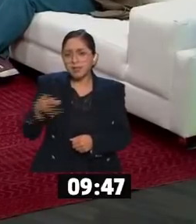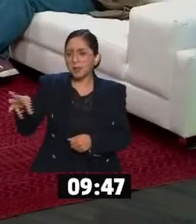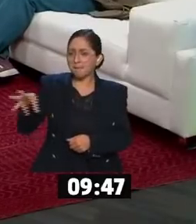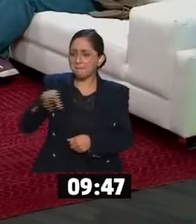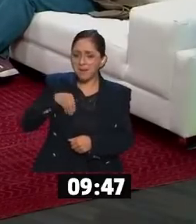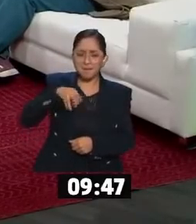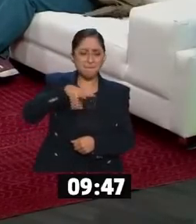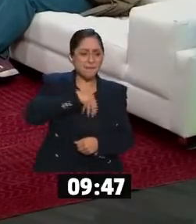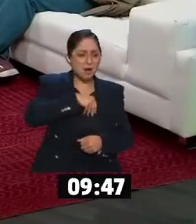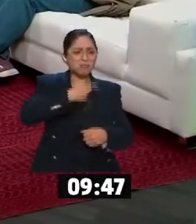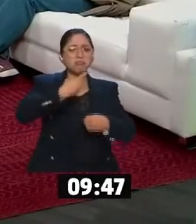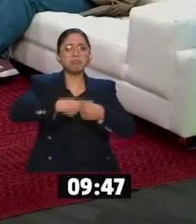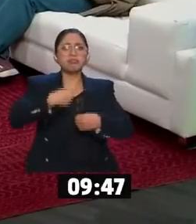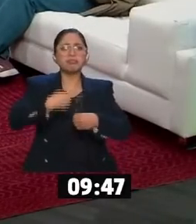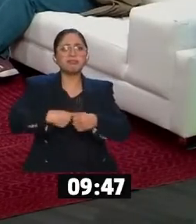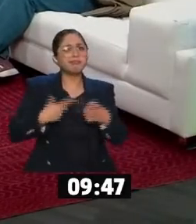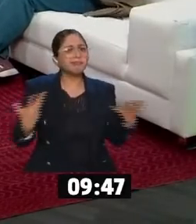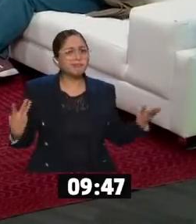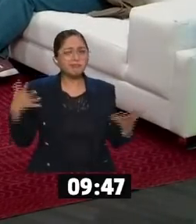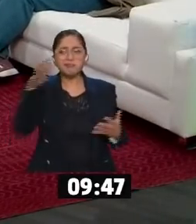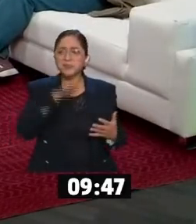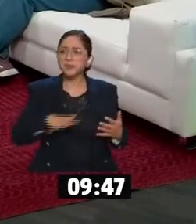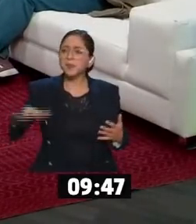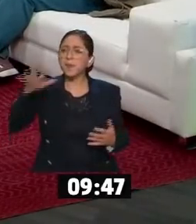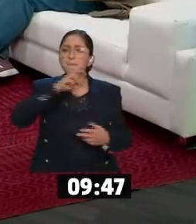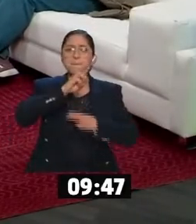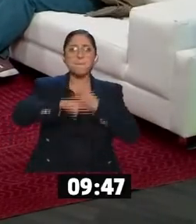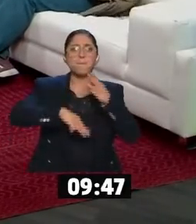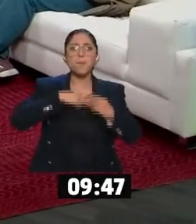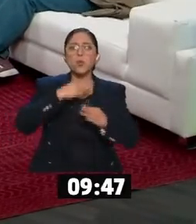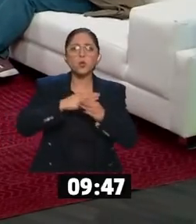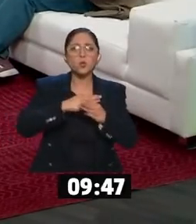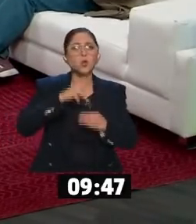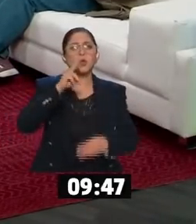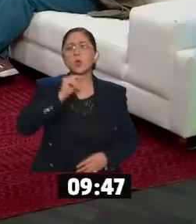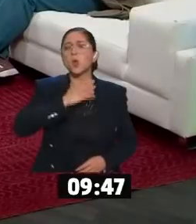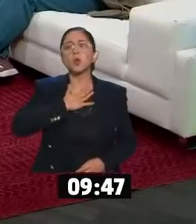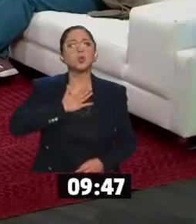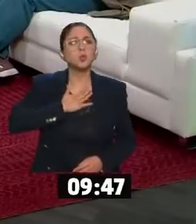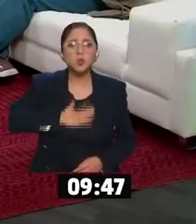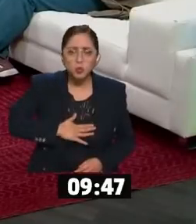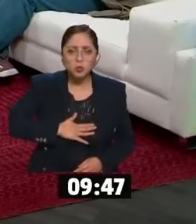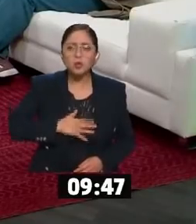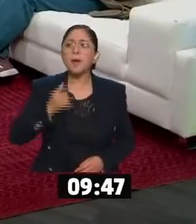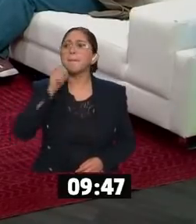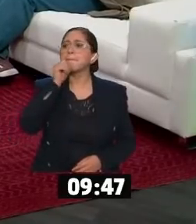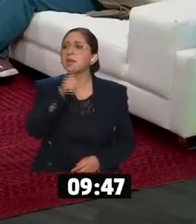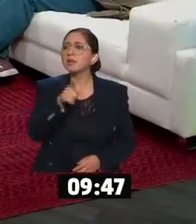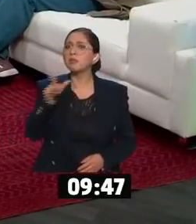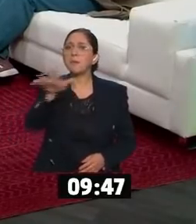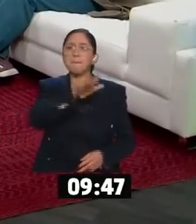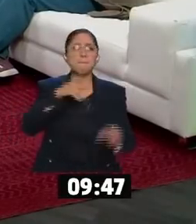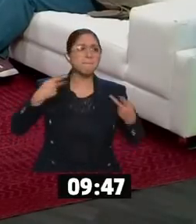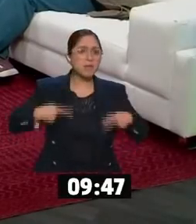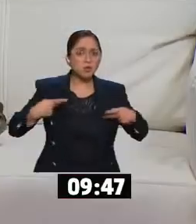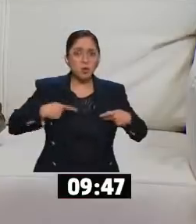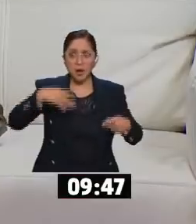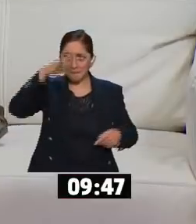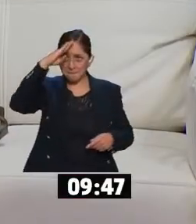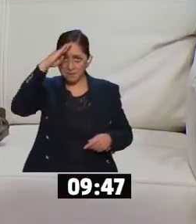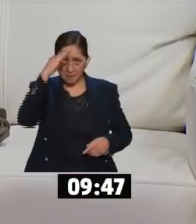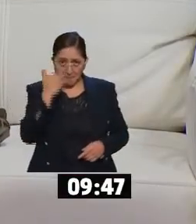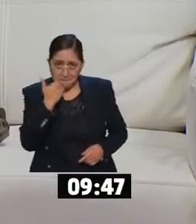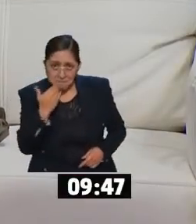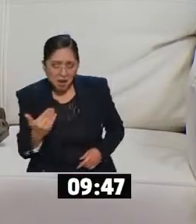pandemia, efecto de un mundo absolutamente injusto, absolutamente irracional. Bueno, vayamos